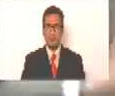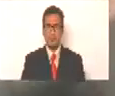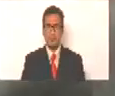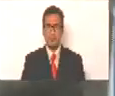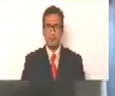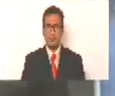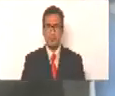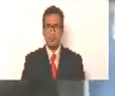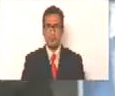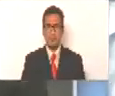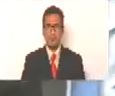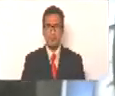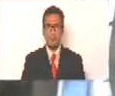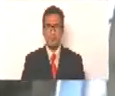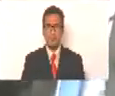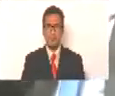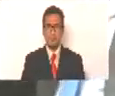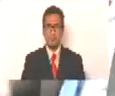Audio.